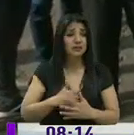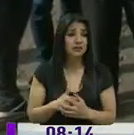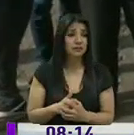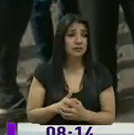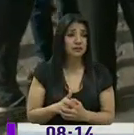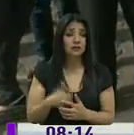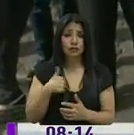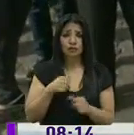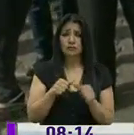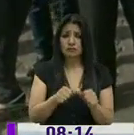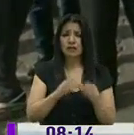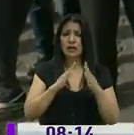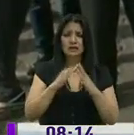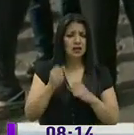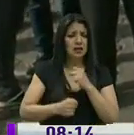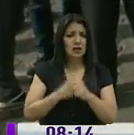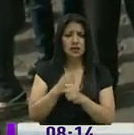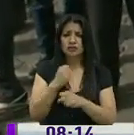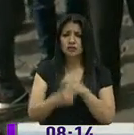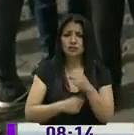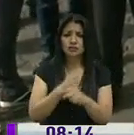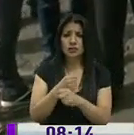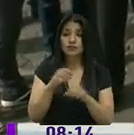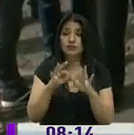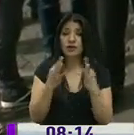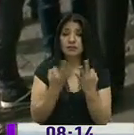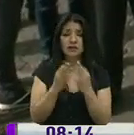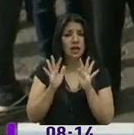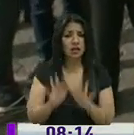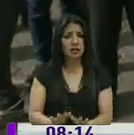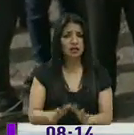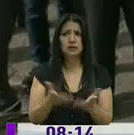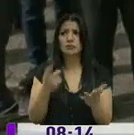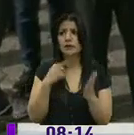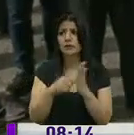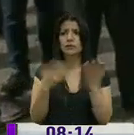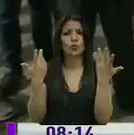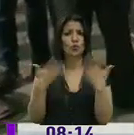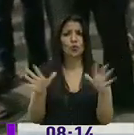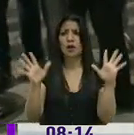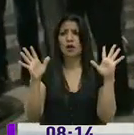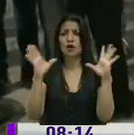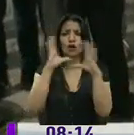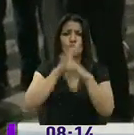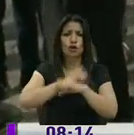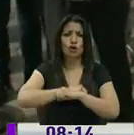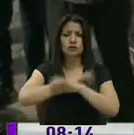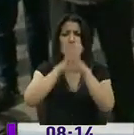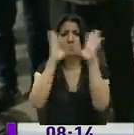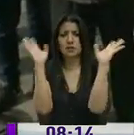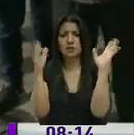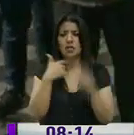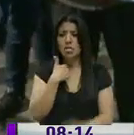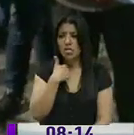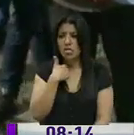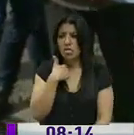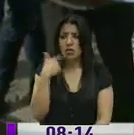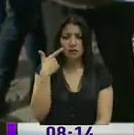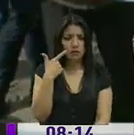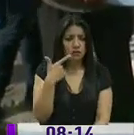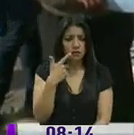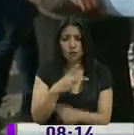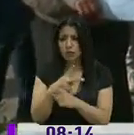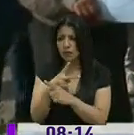yo soy moradora ya de muchos años aquí tengo mi familia aquí que llegan cualquier hora del día de la noche y uno toca estar pendiente con